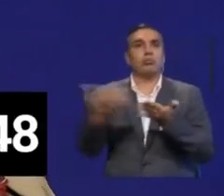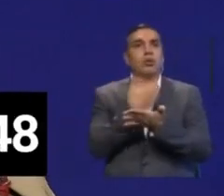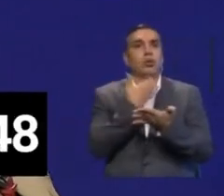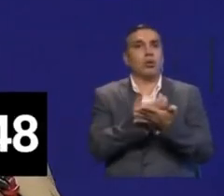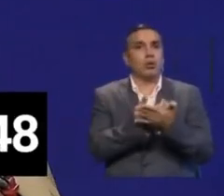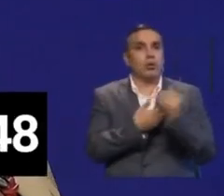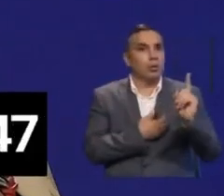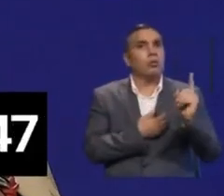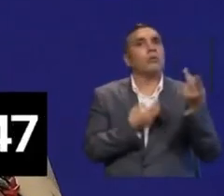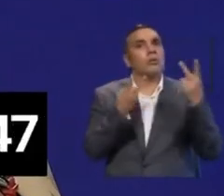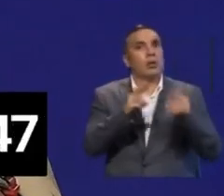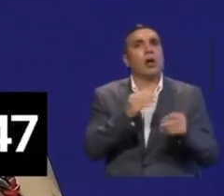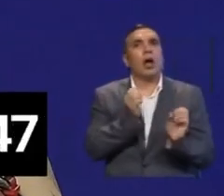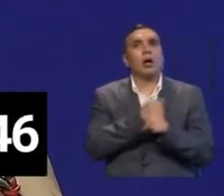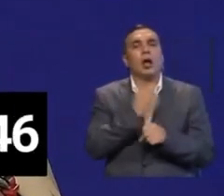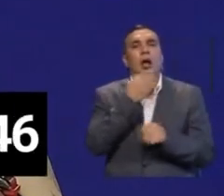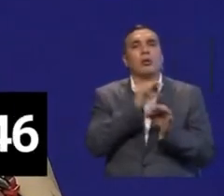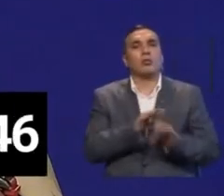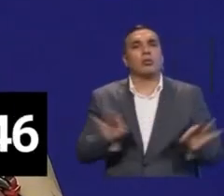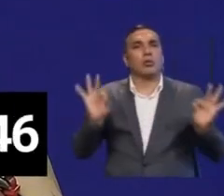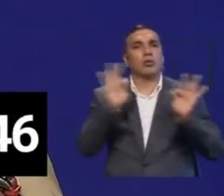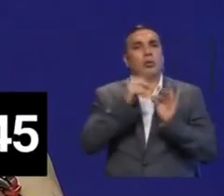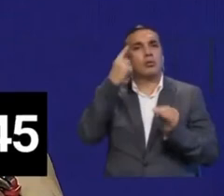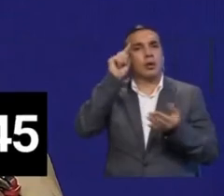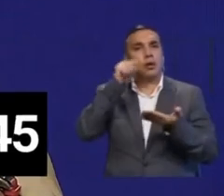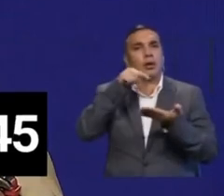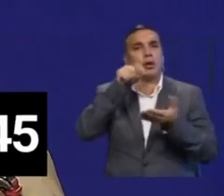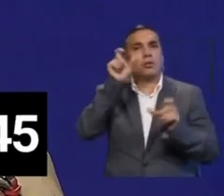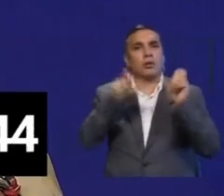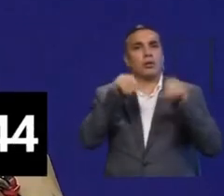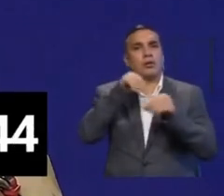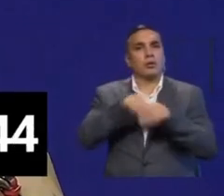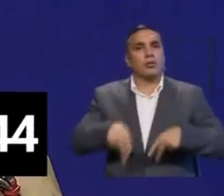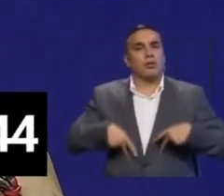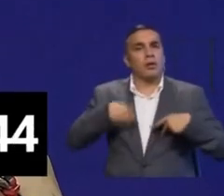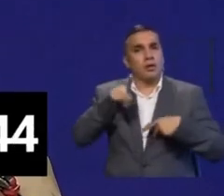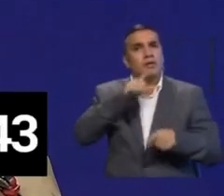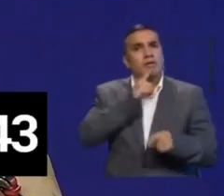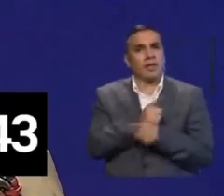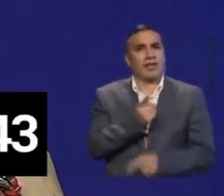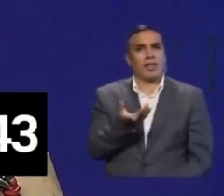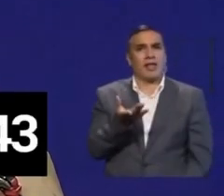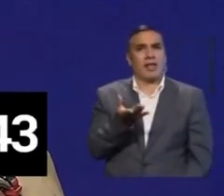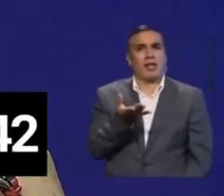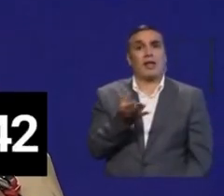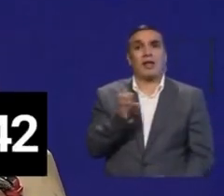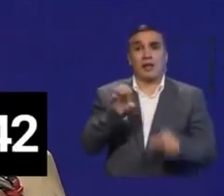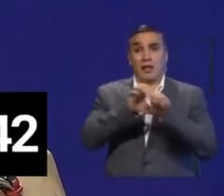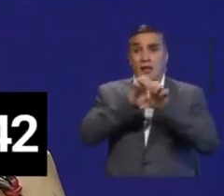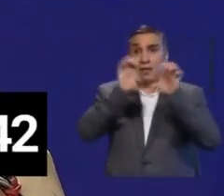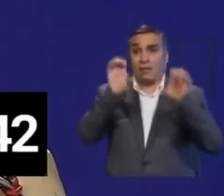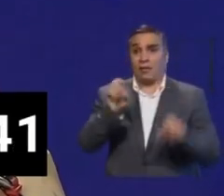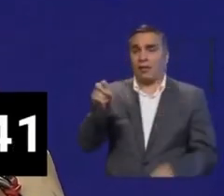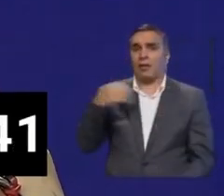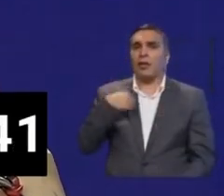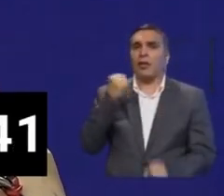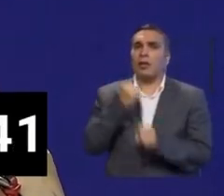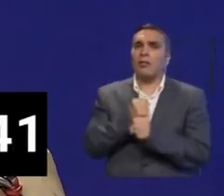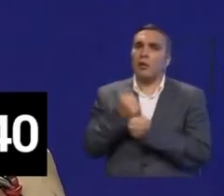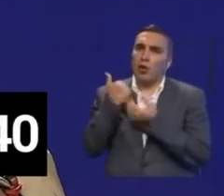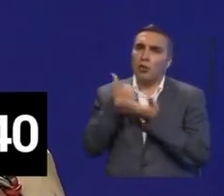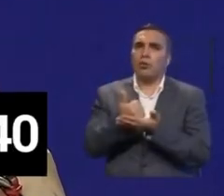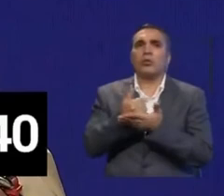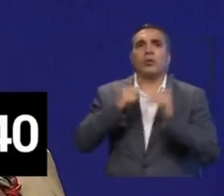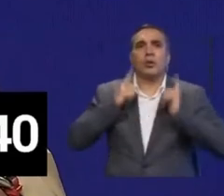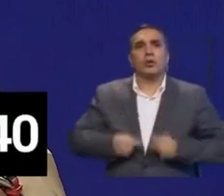que hacemos algo muy importante para nuestra población. Y esa es la realidad. Los empresarios tienen que actuar en